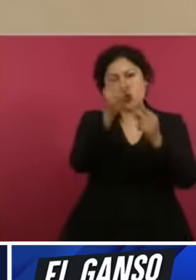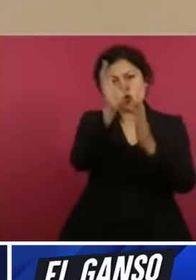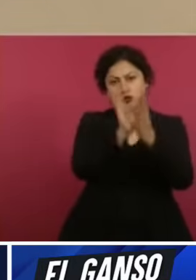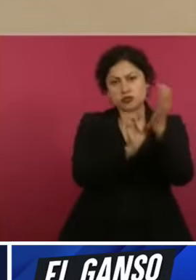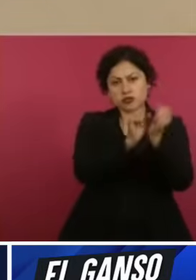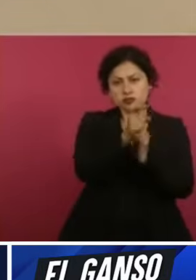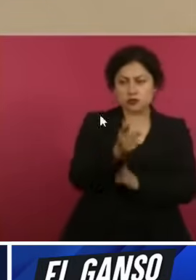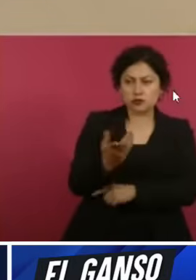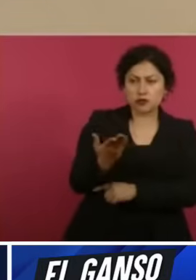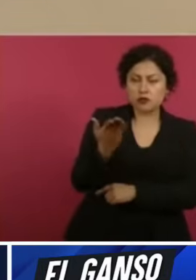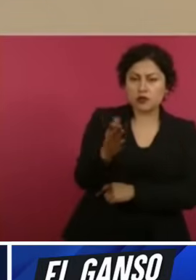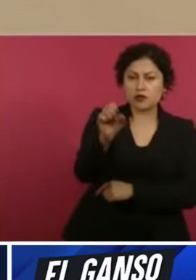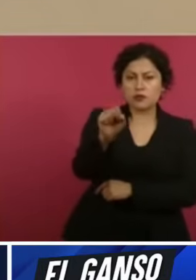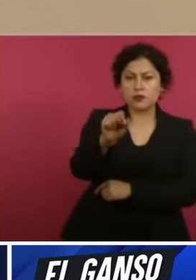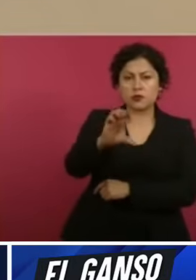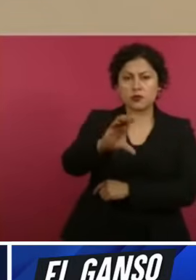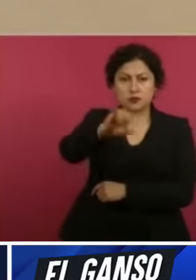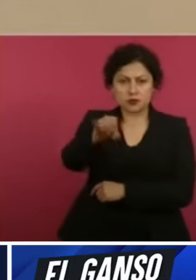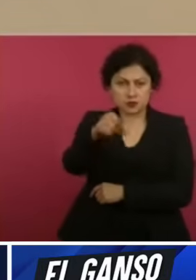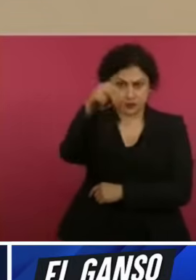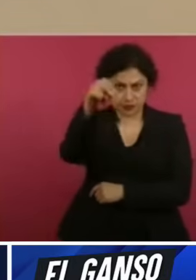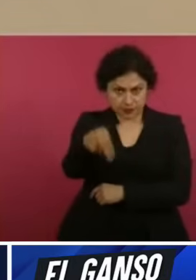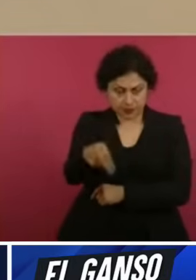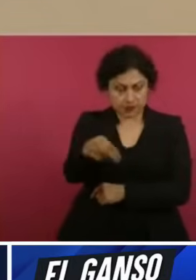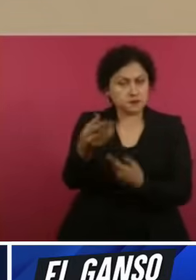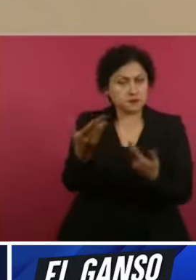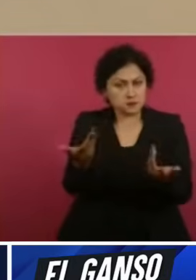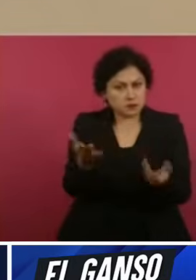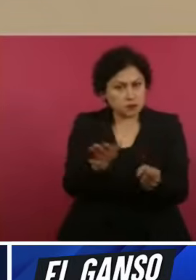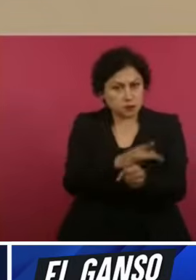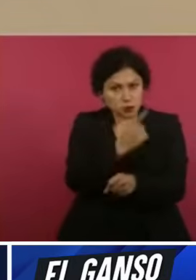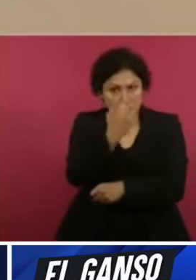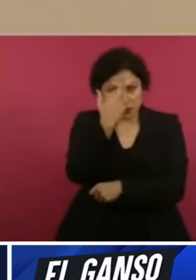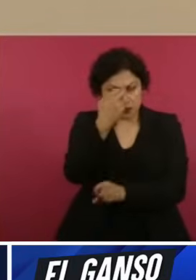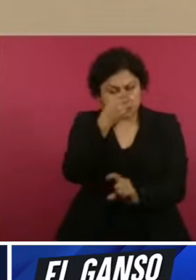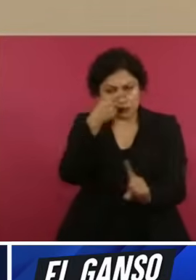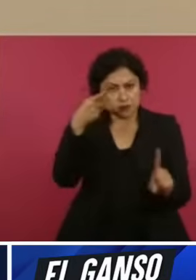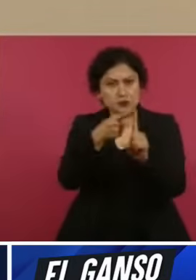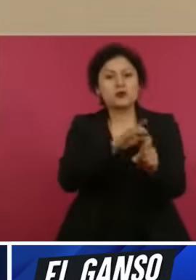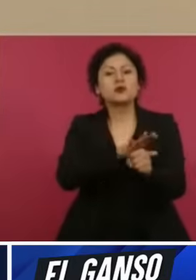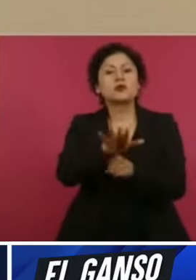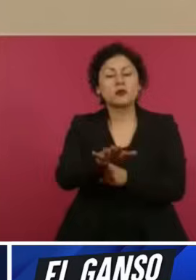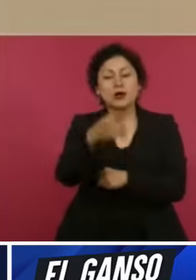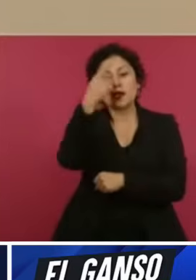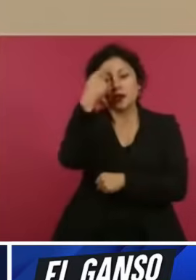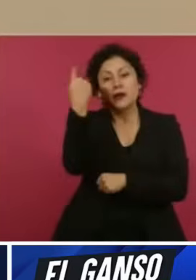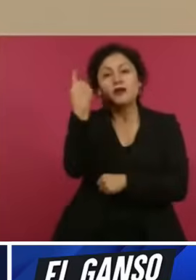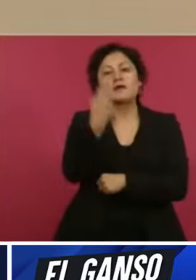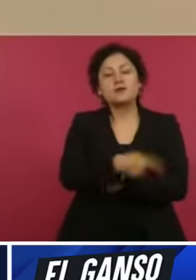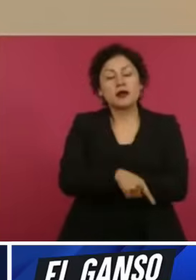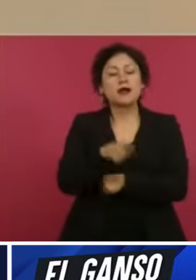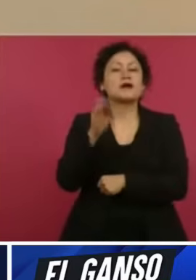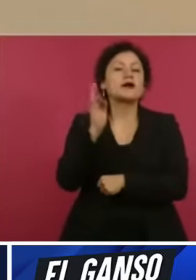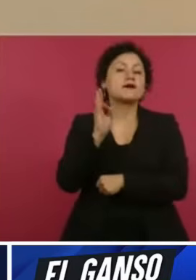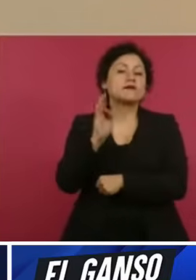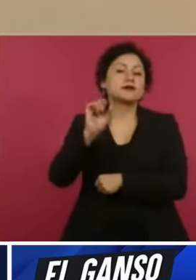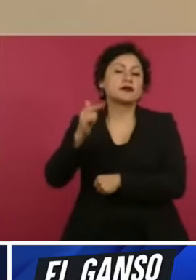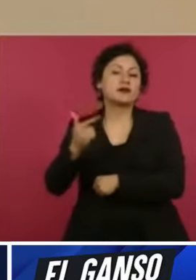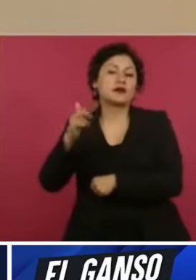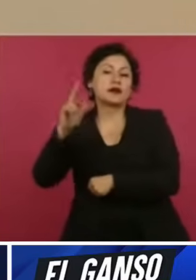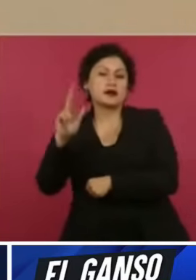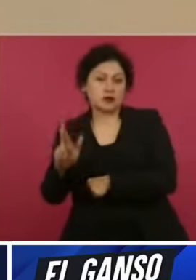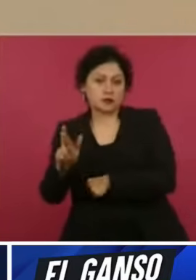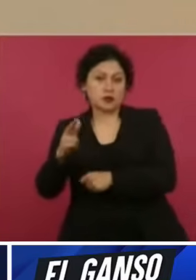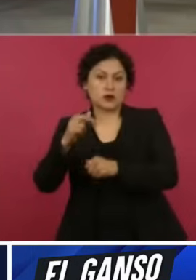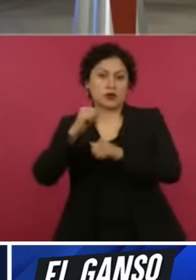corte de justicia ello para evitar que el fiscal general de la república pudiera proceder